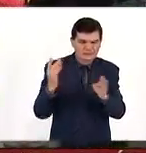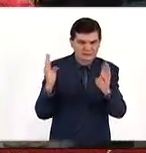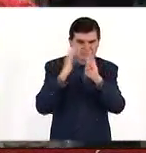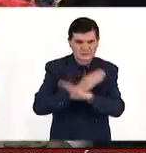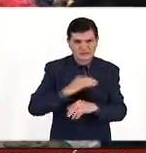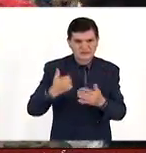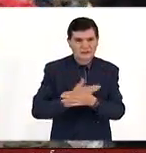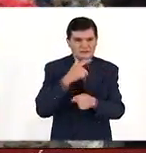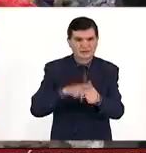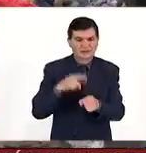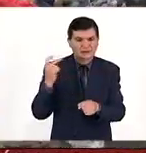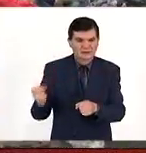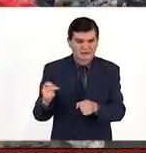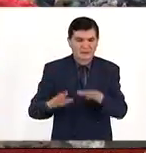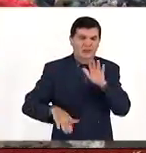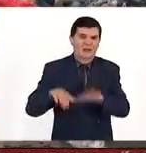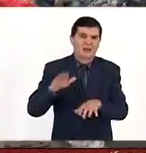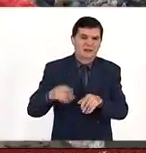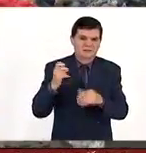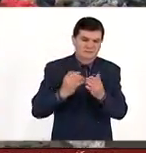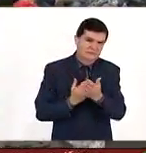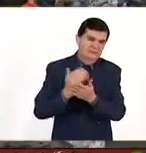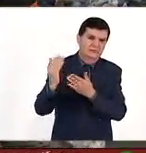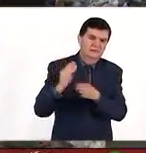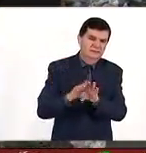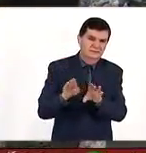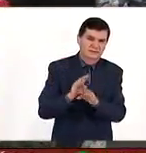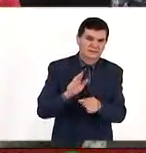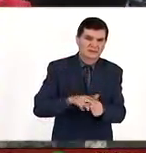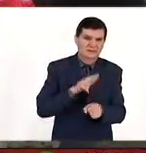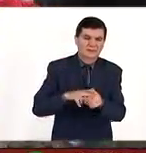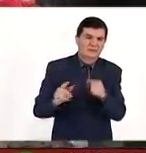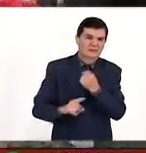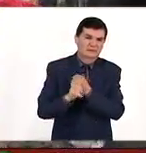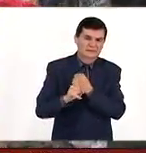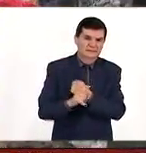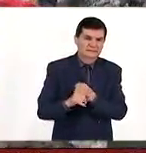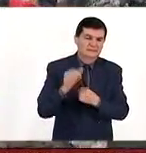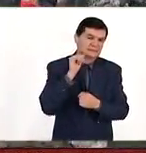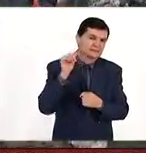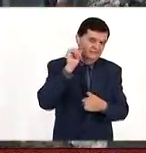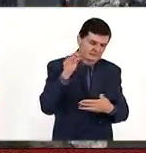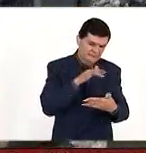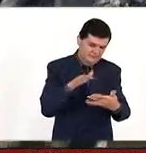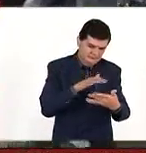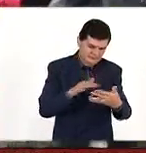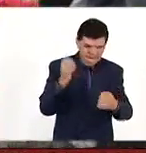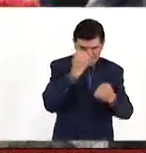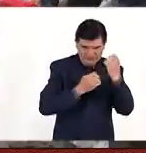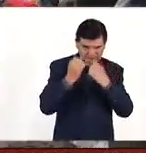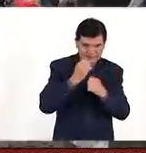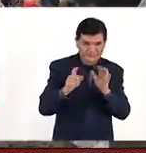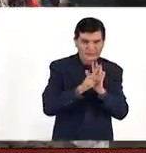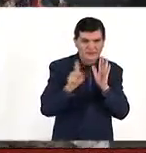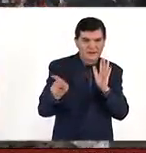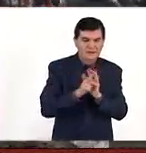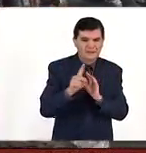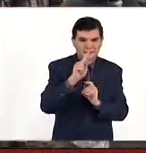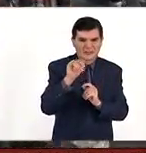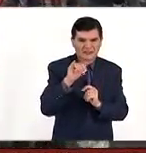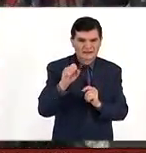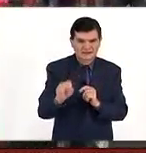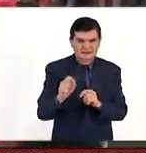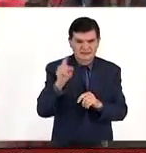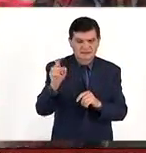nacional porque eso a veces rebasa las lógicas de los enfrentamientos ayer leía un análisis en el periódico 'el país' en el sentido